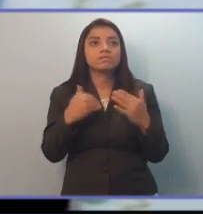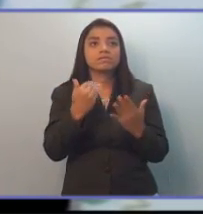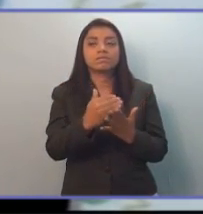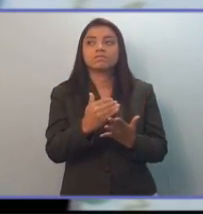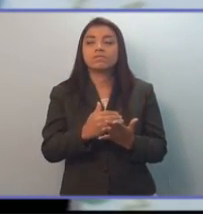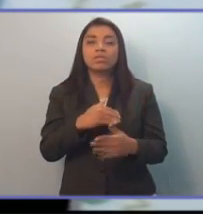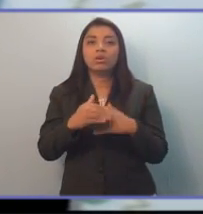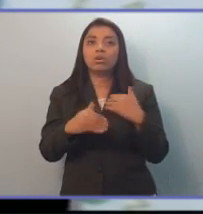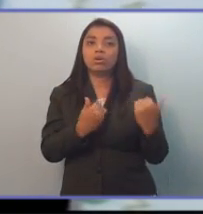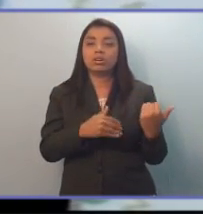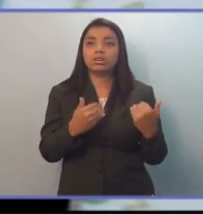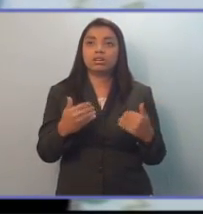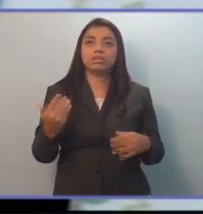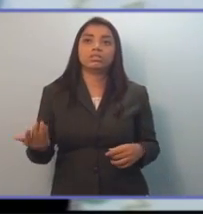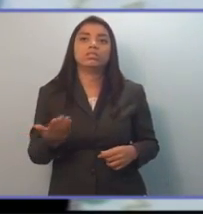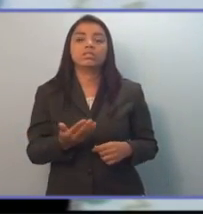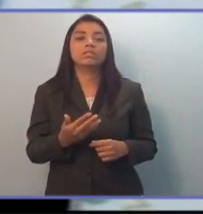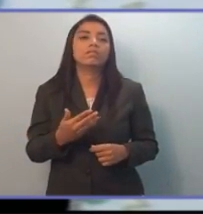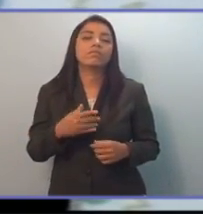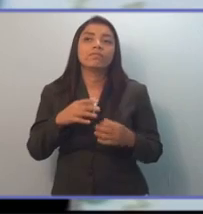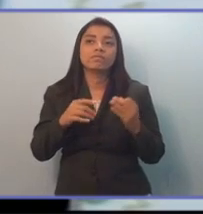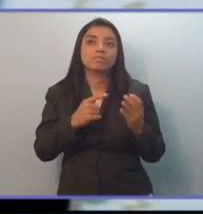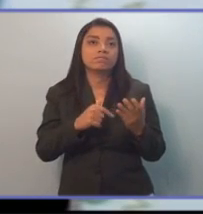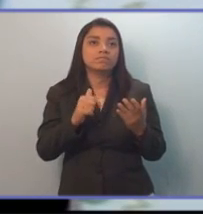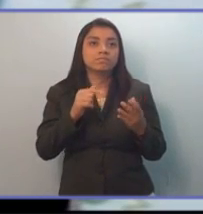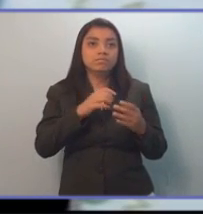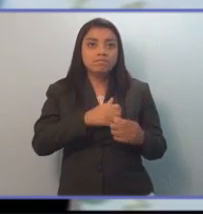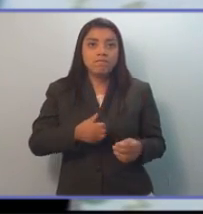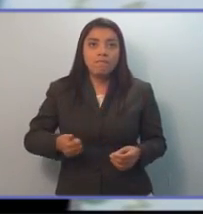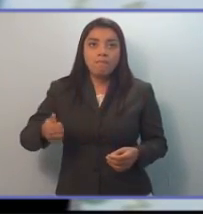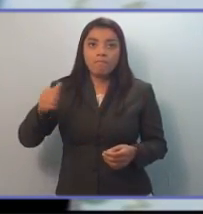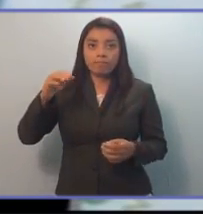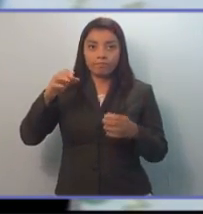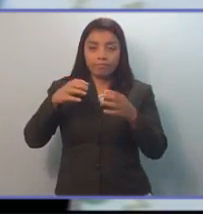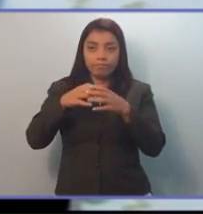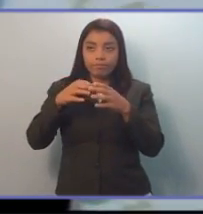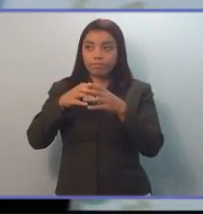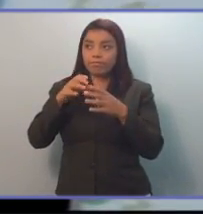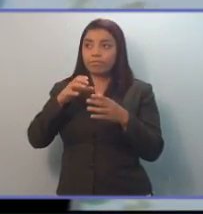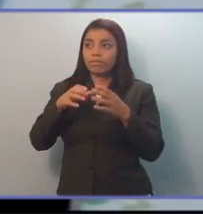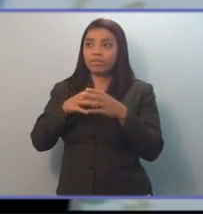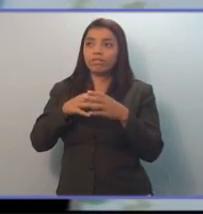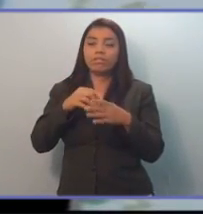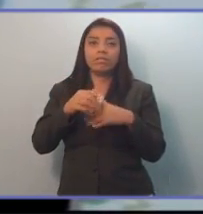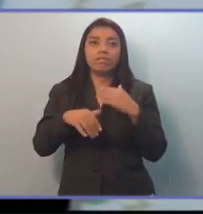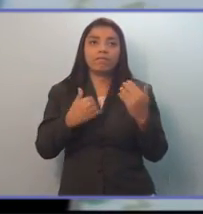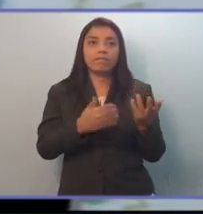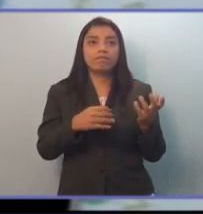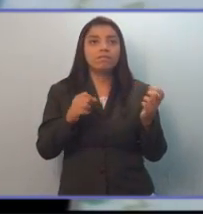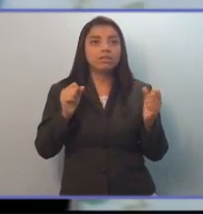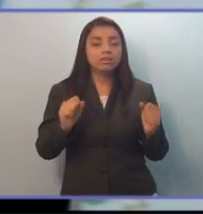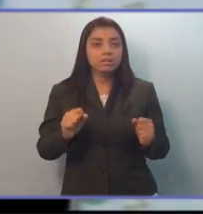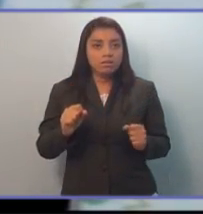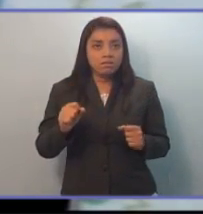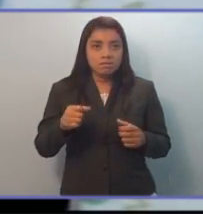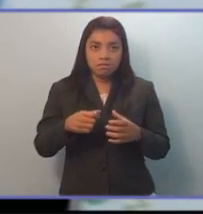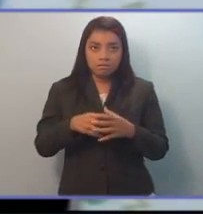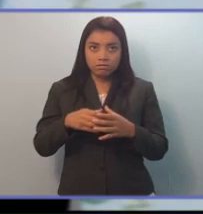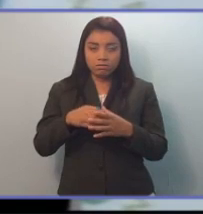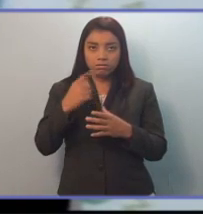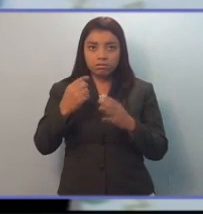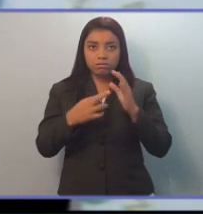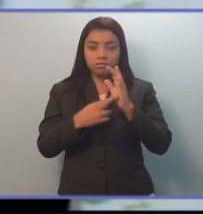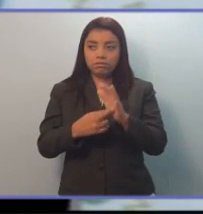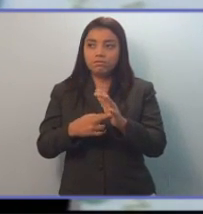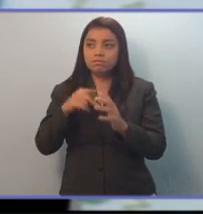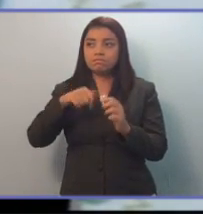por el Consejo Nacional de la Judicatura. Ahí hay unas, casi es como la subcomisión que ustedes representan